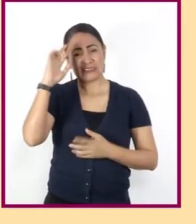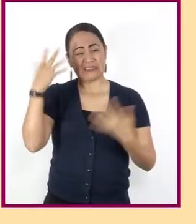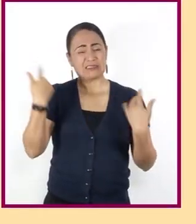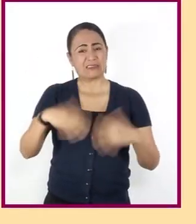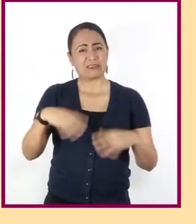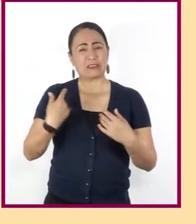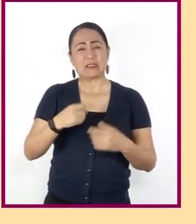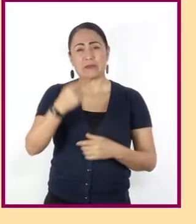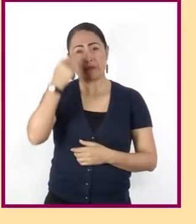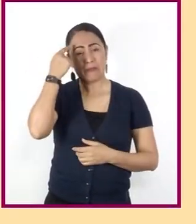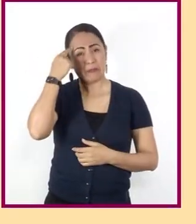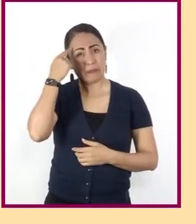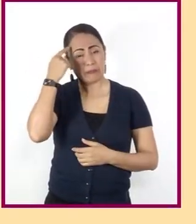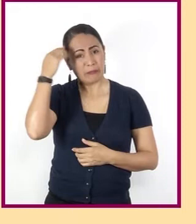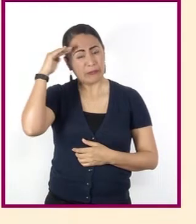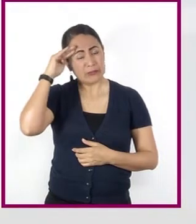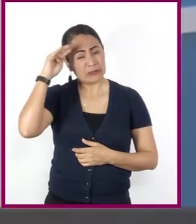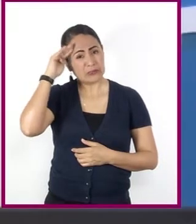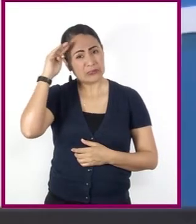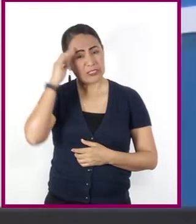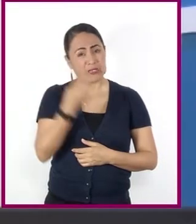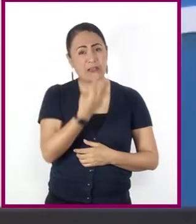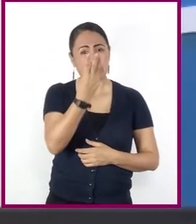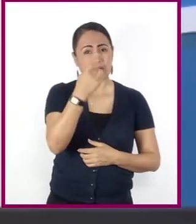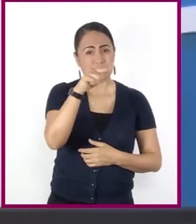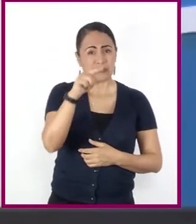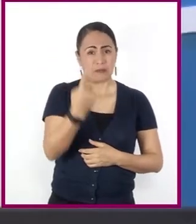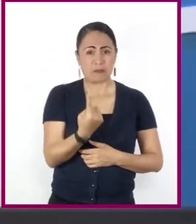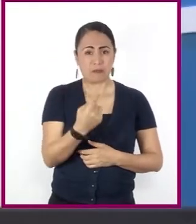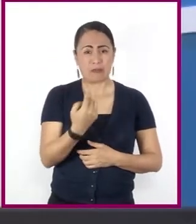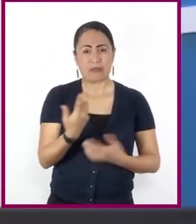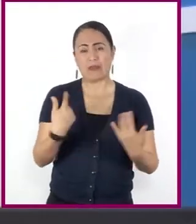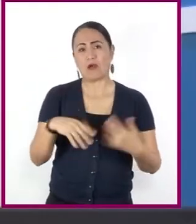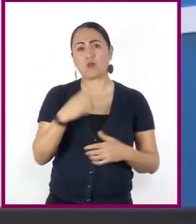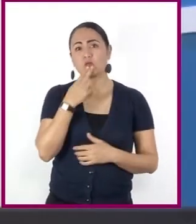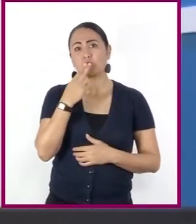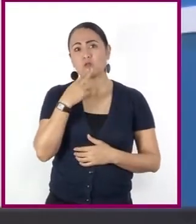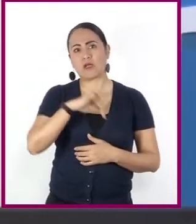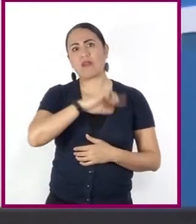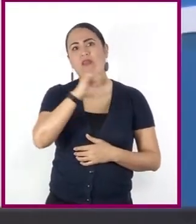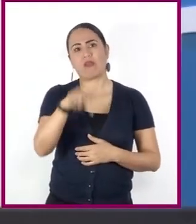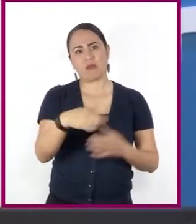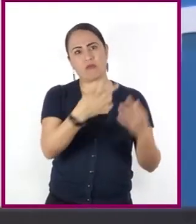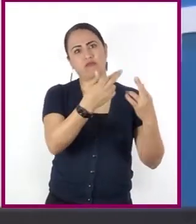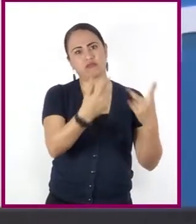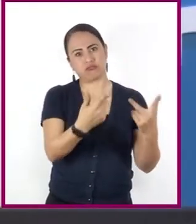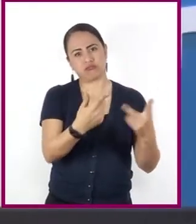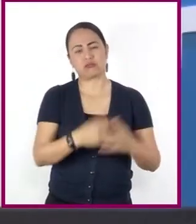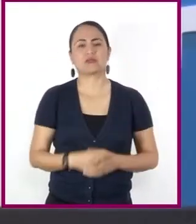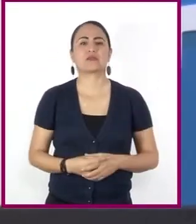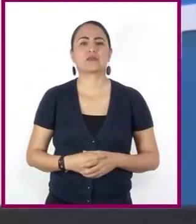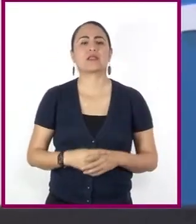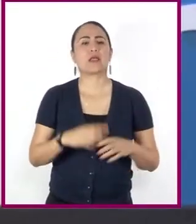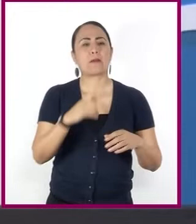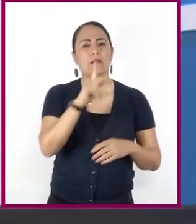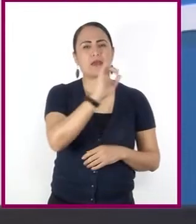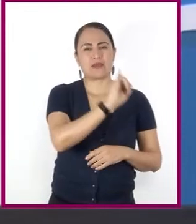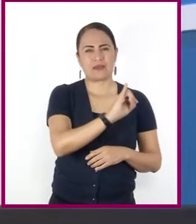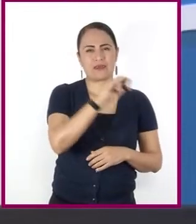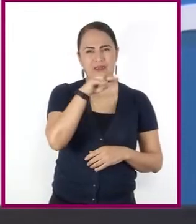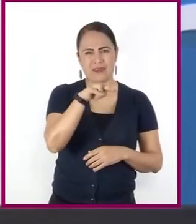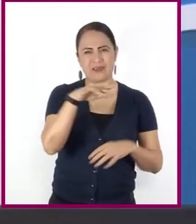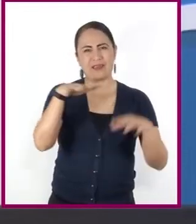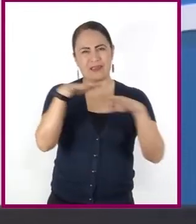de 3,5 pulgadas? Convertir las unidades de pulgadas a centímetros nos